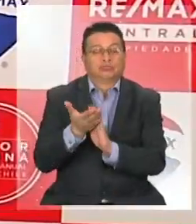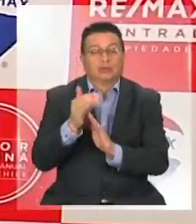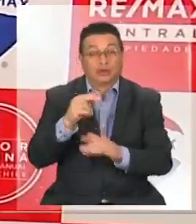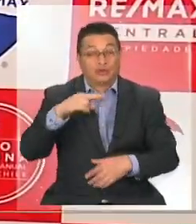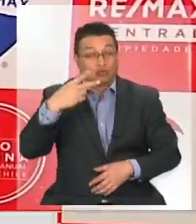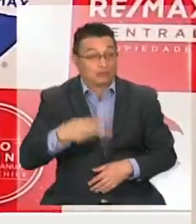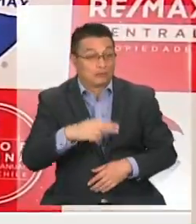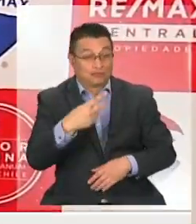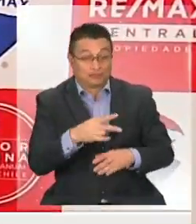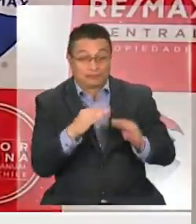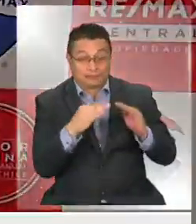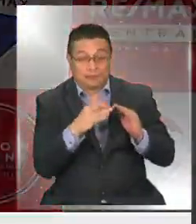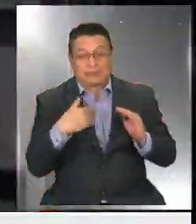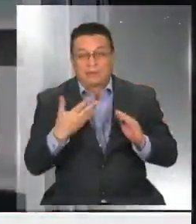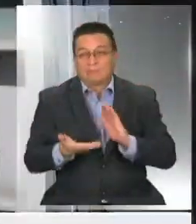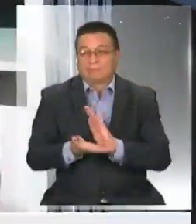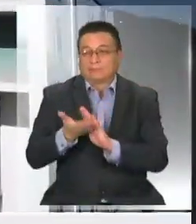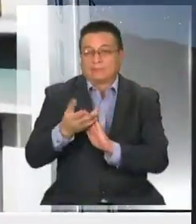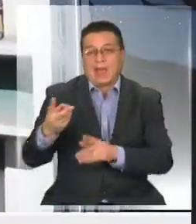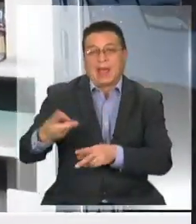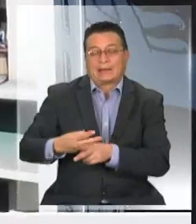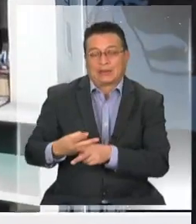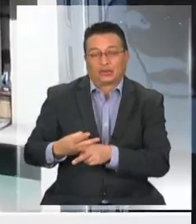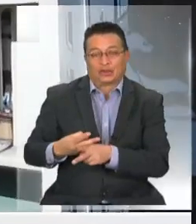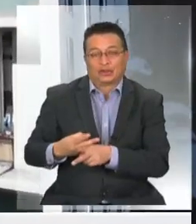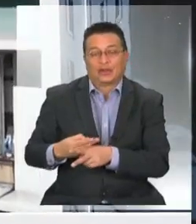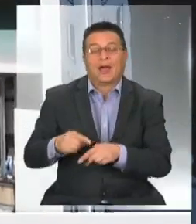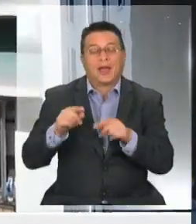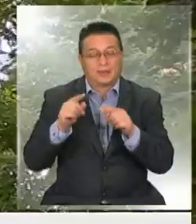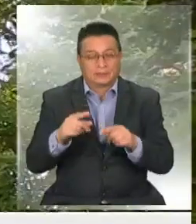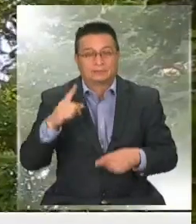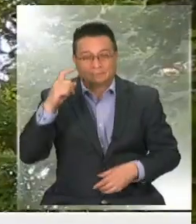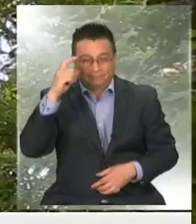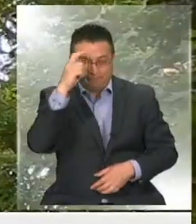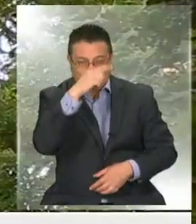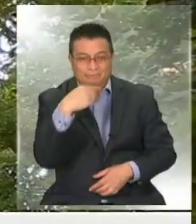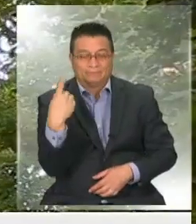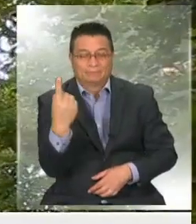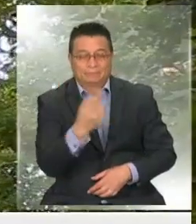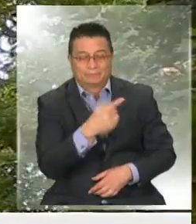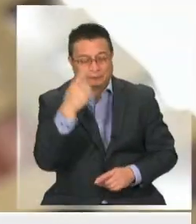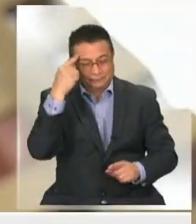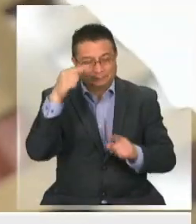supuesto, quieran subir el valor del arriendo. Panorama que complica a quienes están buscando una opción